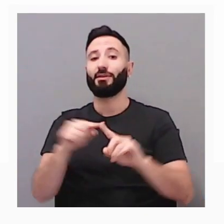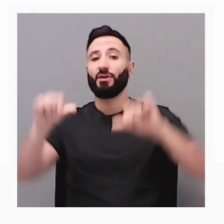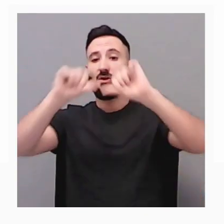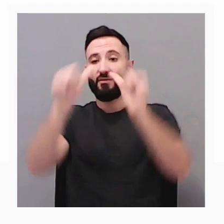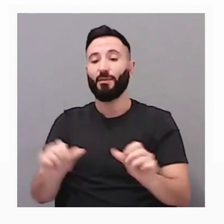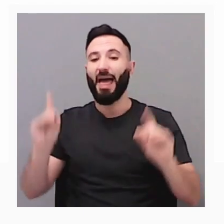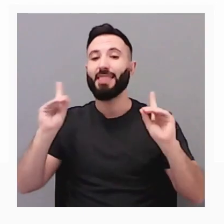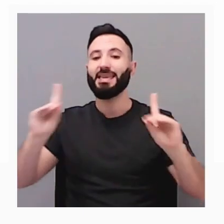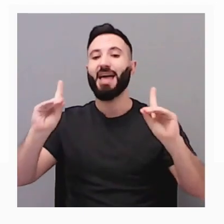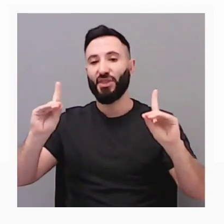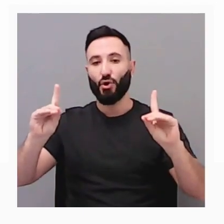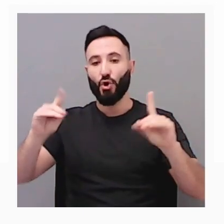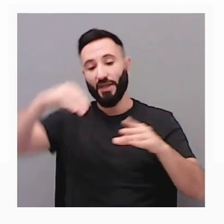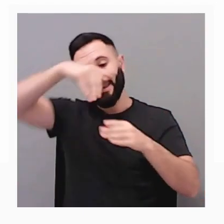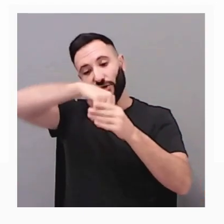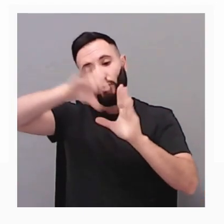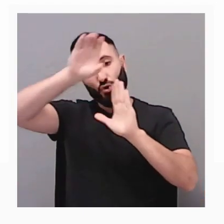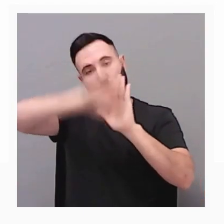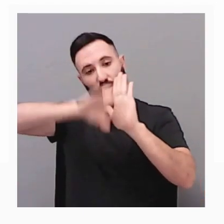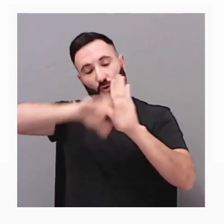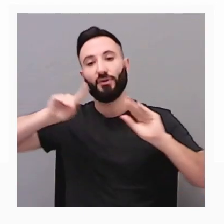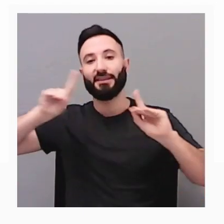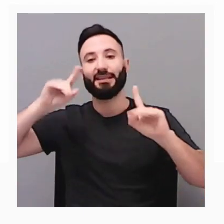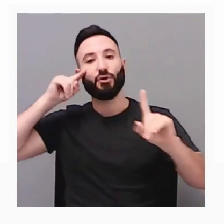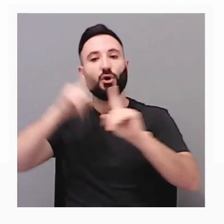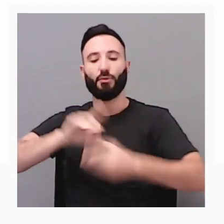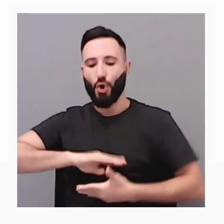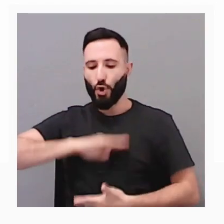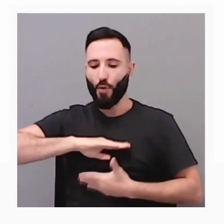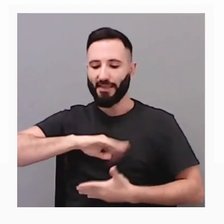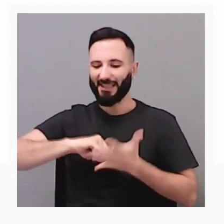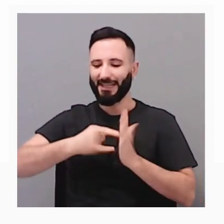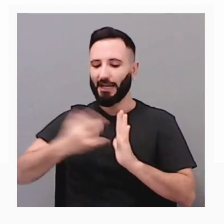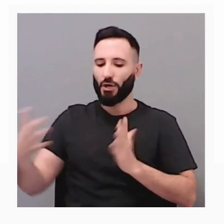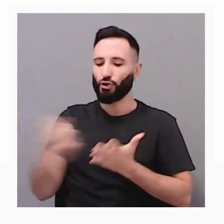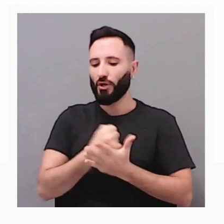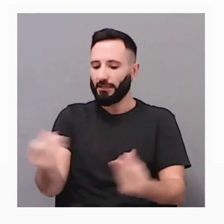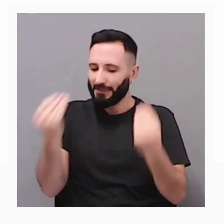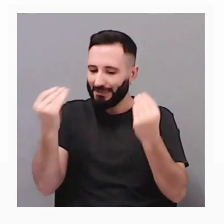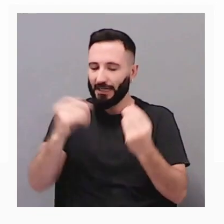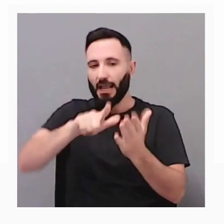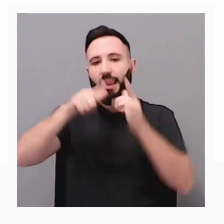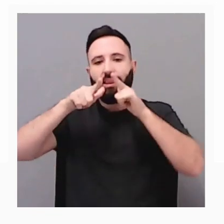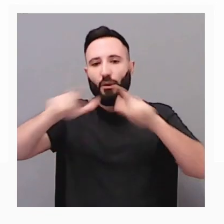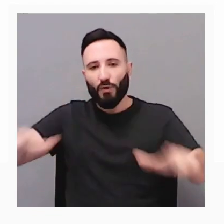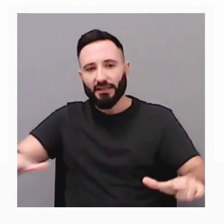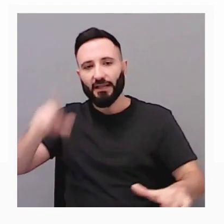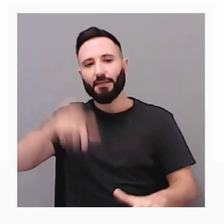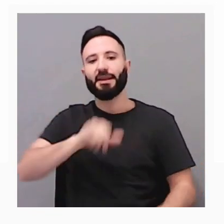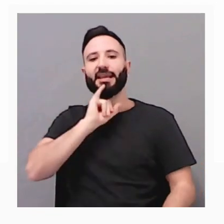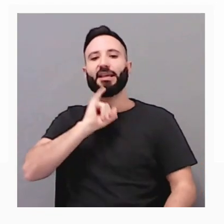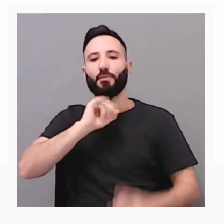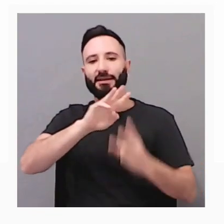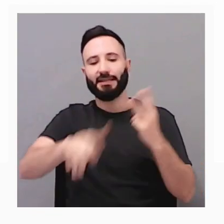didáctico, un itinerario didáctico que llegue a todas las competencias técnicas necesarias, lingüísticas, aprendiendo 3 idiomas, francés,